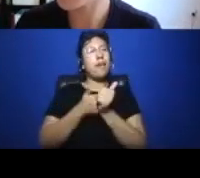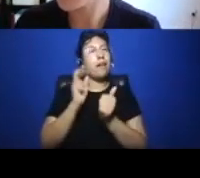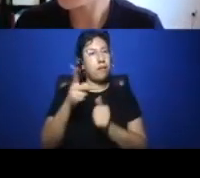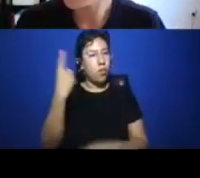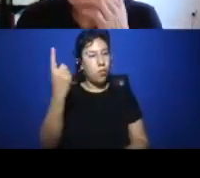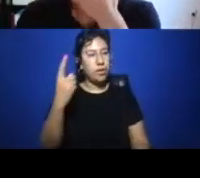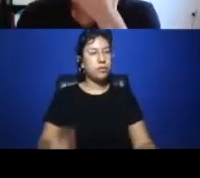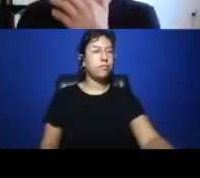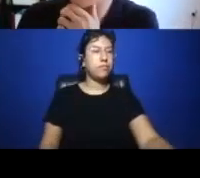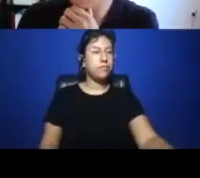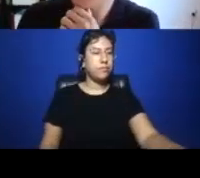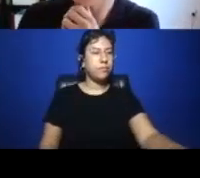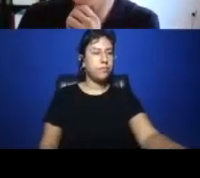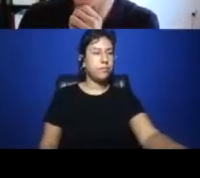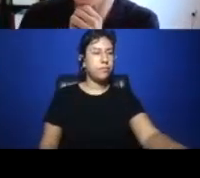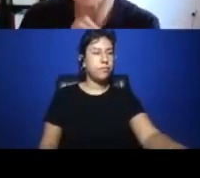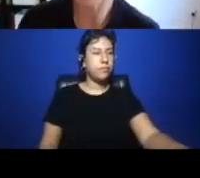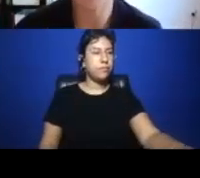apoyarte.